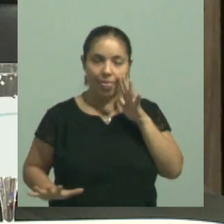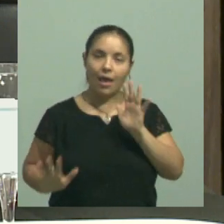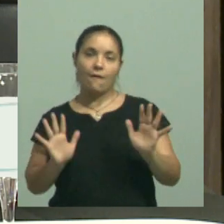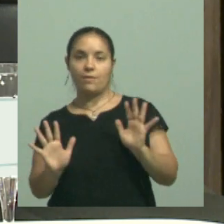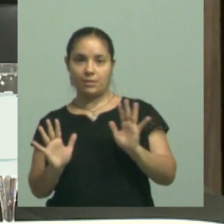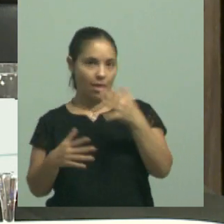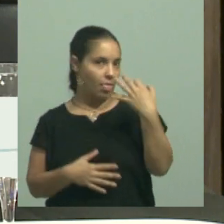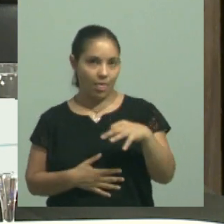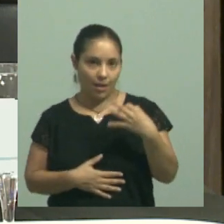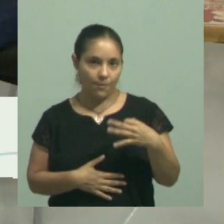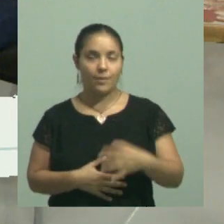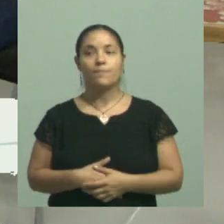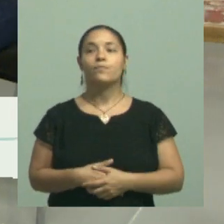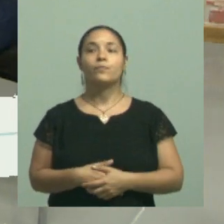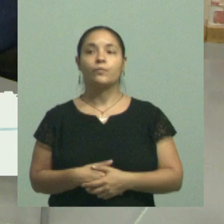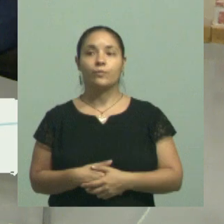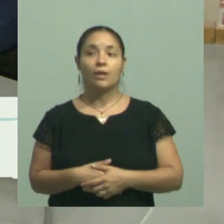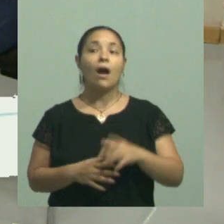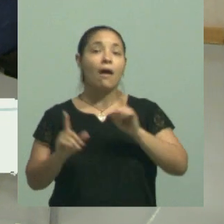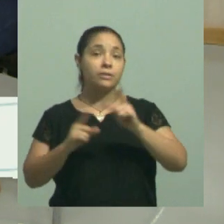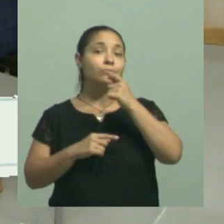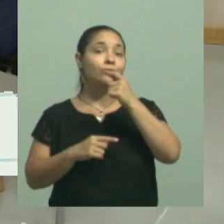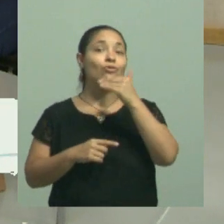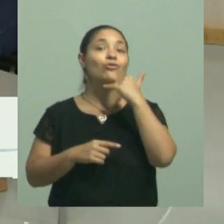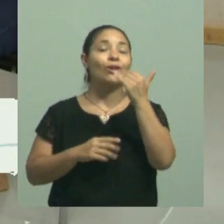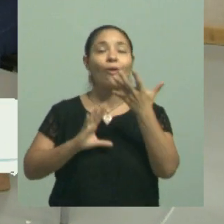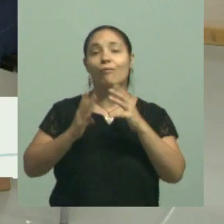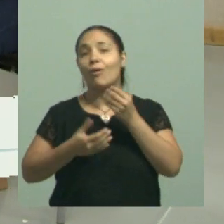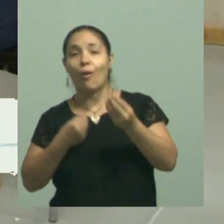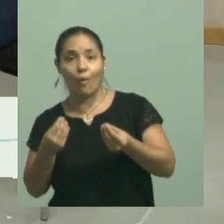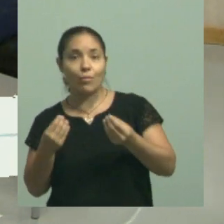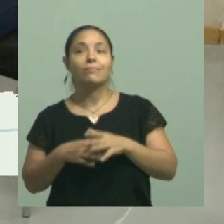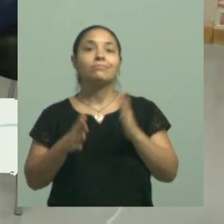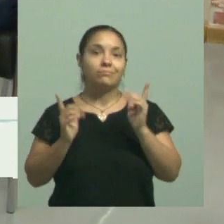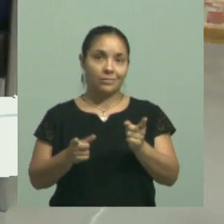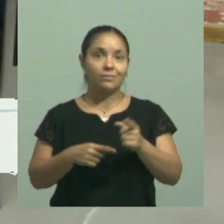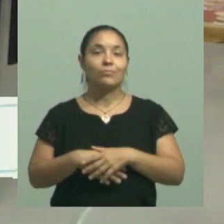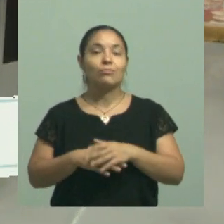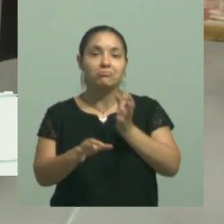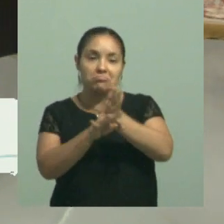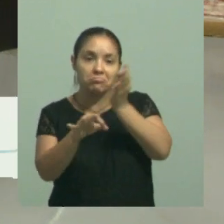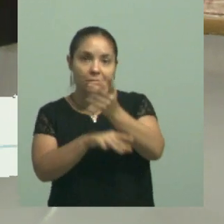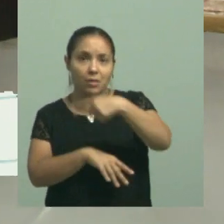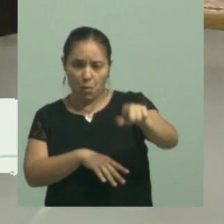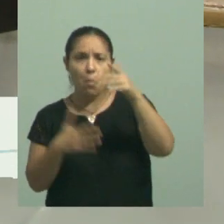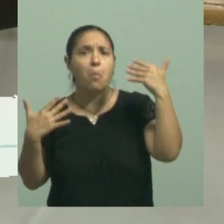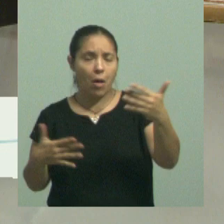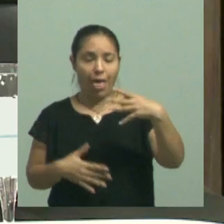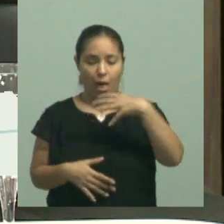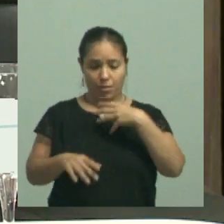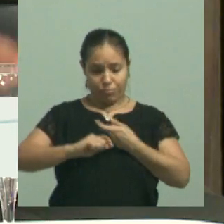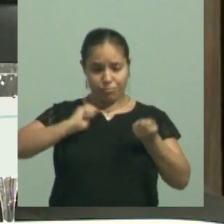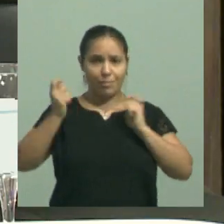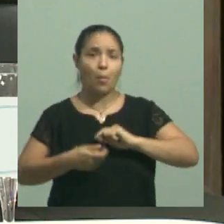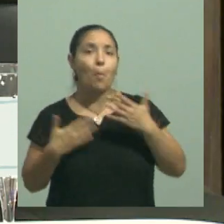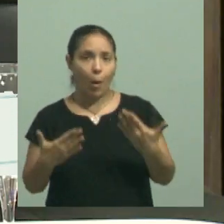veces no tenemos la actitud de defendernos porque no sabemos cómo hacerlo. Entonces lo que tratamos de demostrarles es que ellas pueden hacerlo y cambiar la actitud. Se nota mucho.